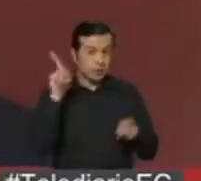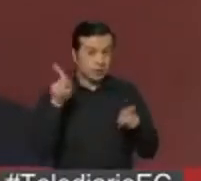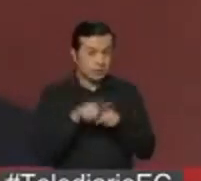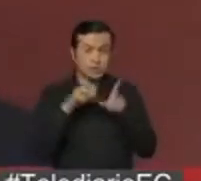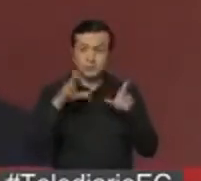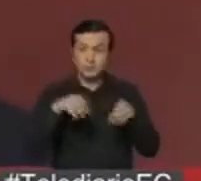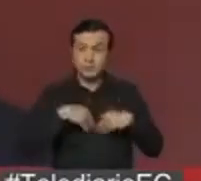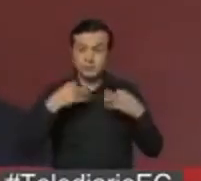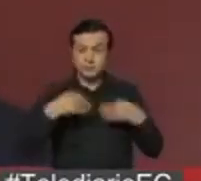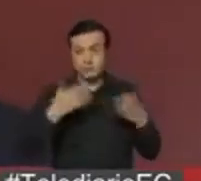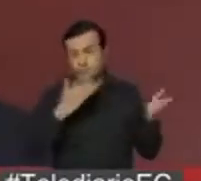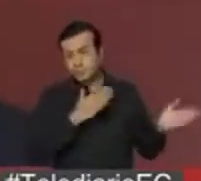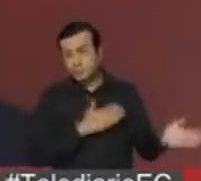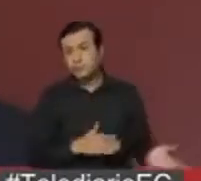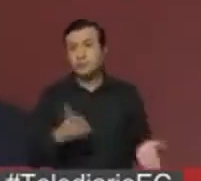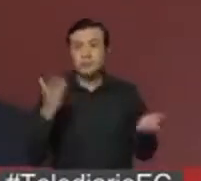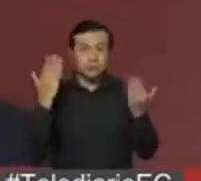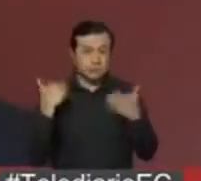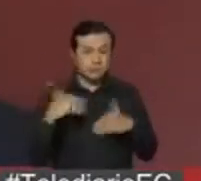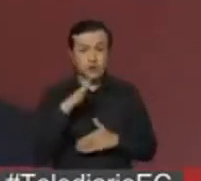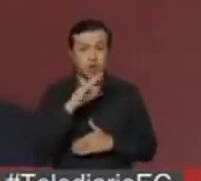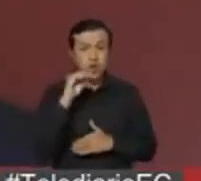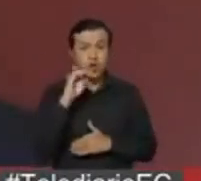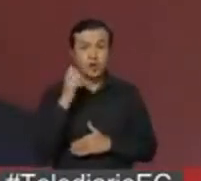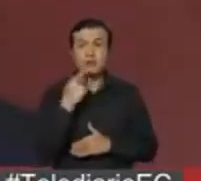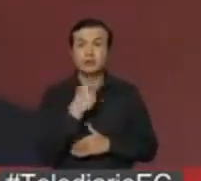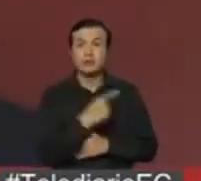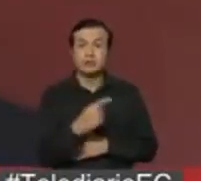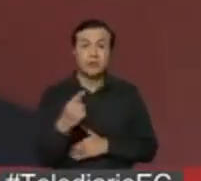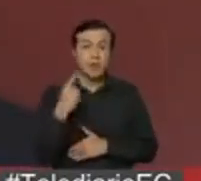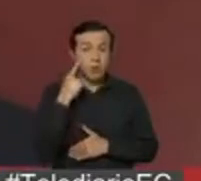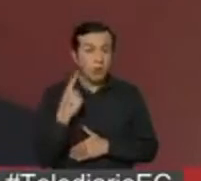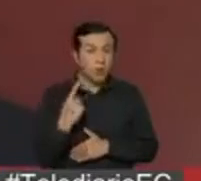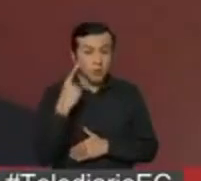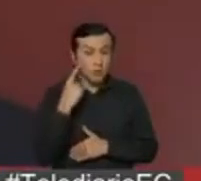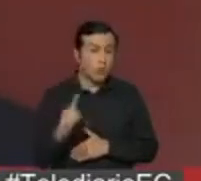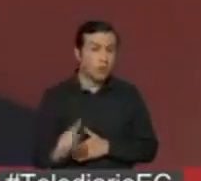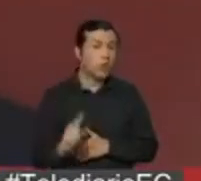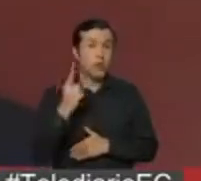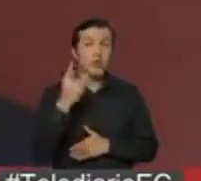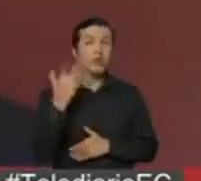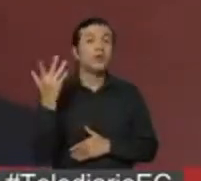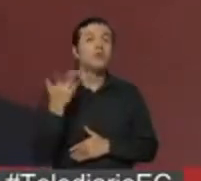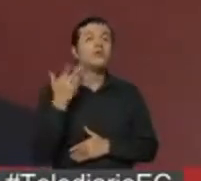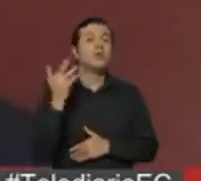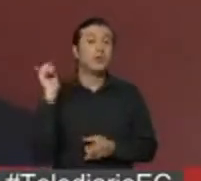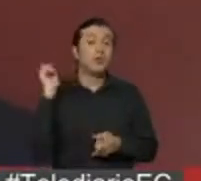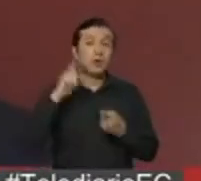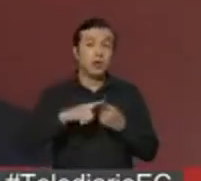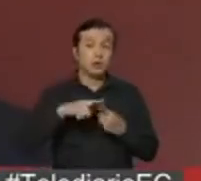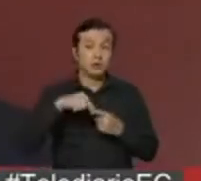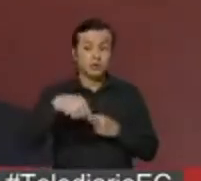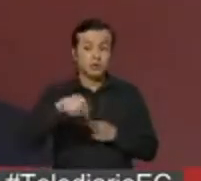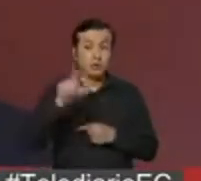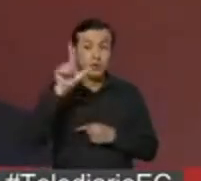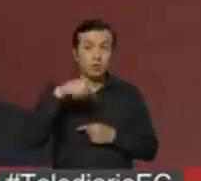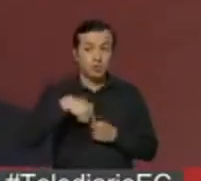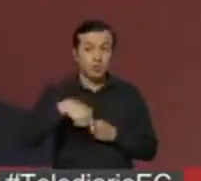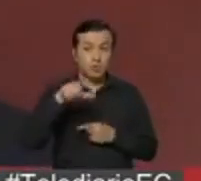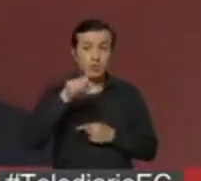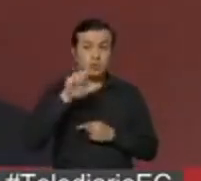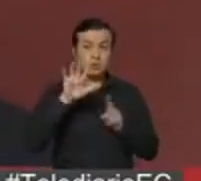estaban las disposiciones emitidas por el COE de que esta prueba únicamente iba a ser requerida hasta el próximo lunes, hasta el próximo 6